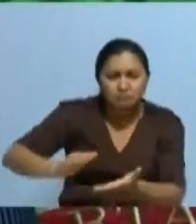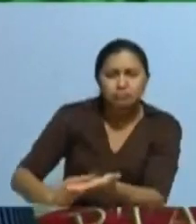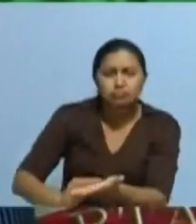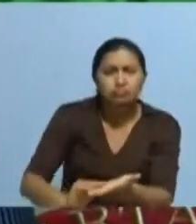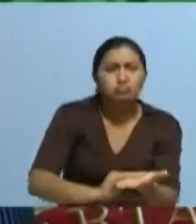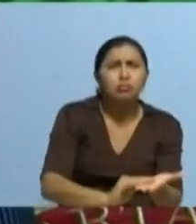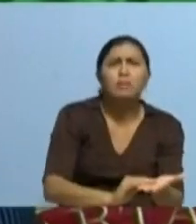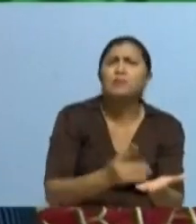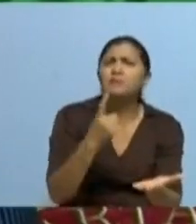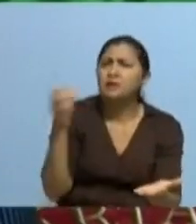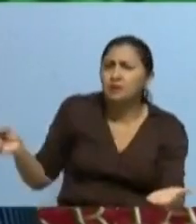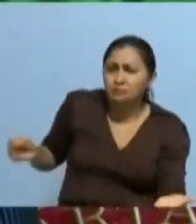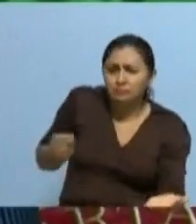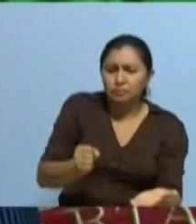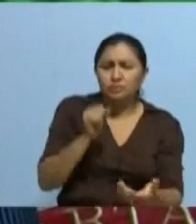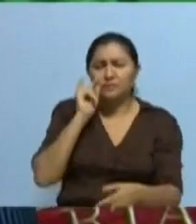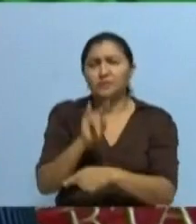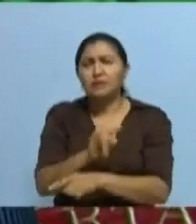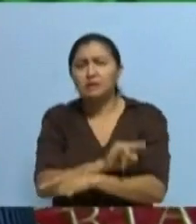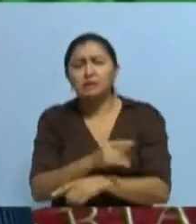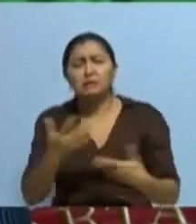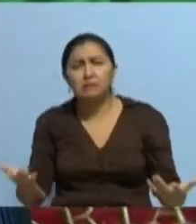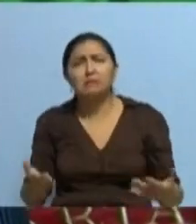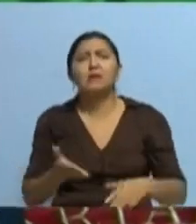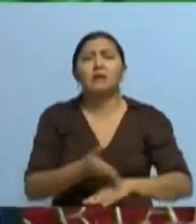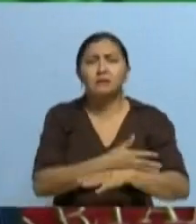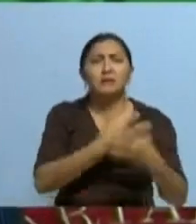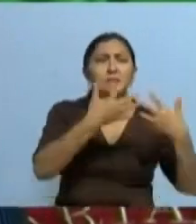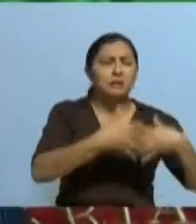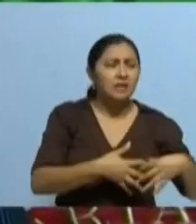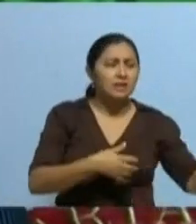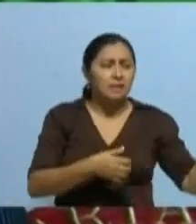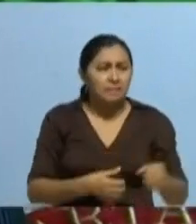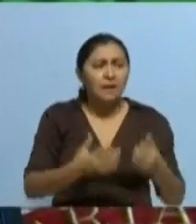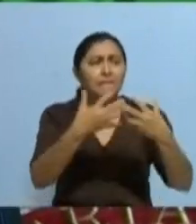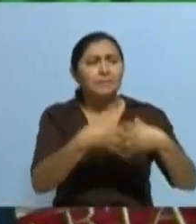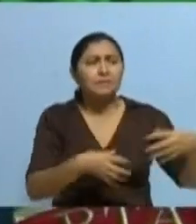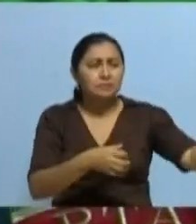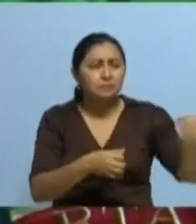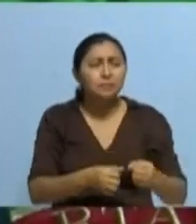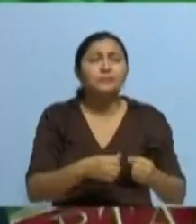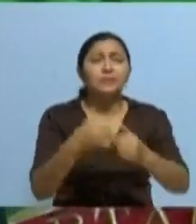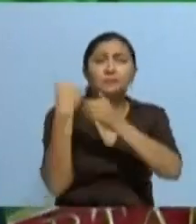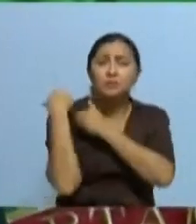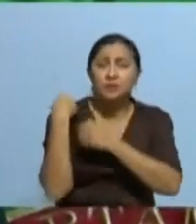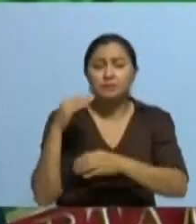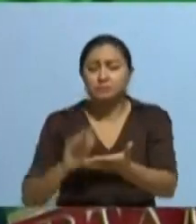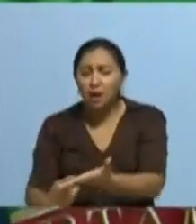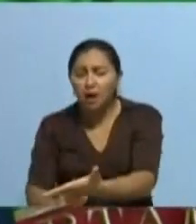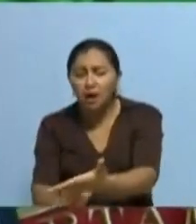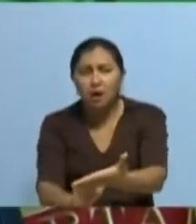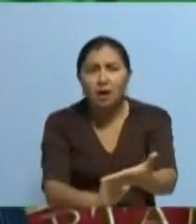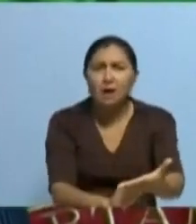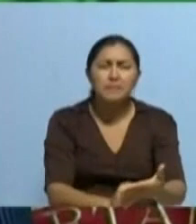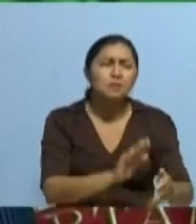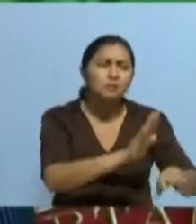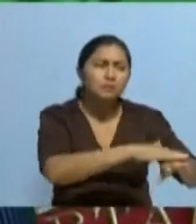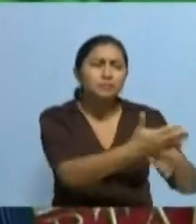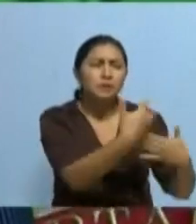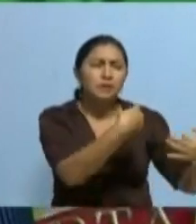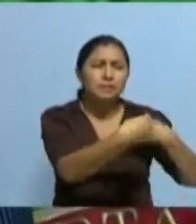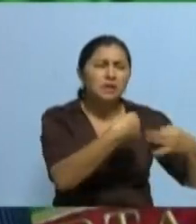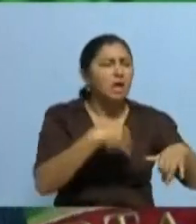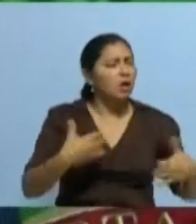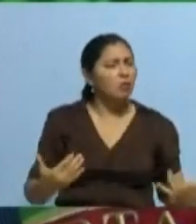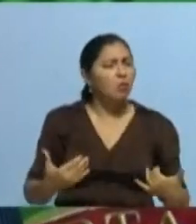Marta y a la empresa Cóndor, que es la encargada de las reparaciones, para que nos vengan a dar unas explicaciones de cuál es la estrategia que ellos están